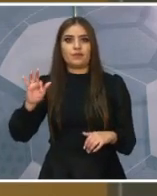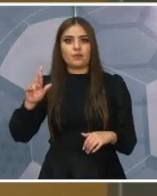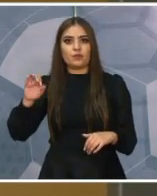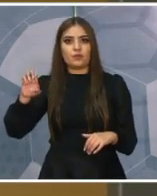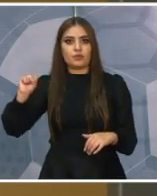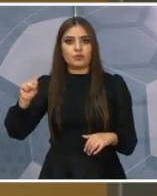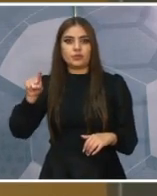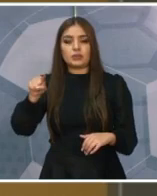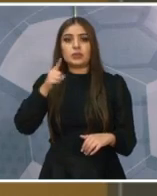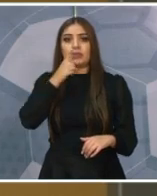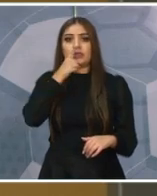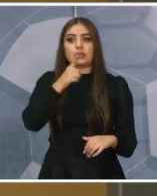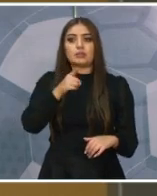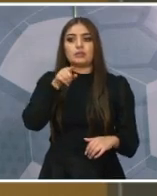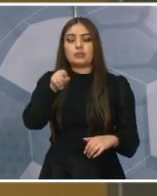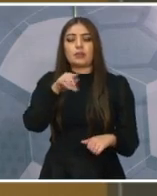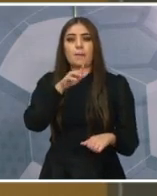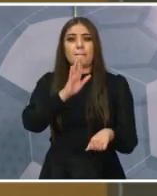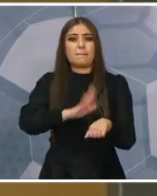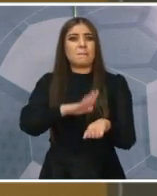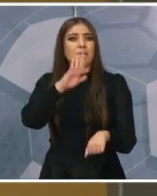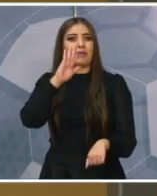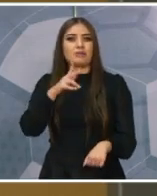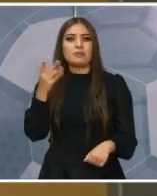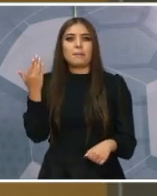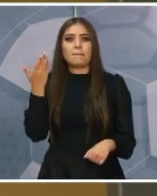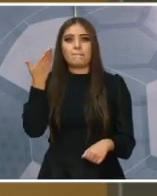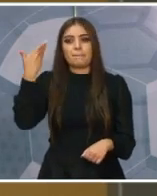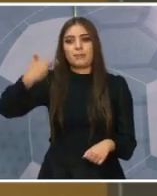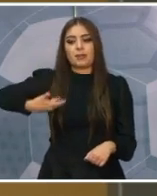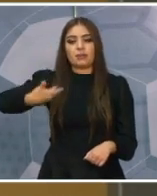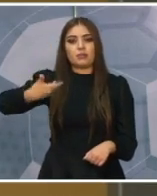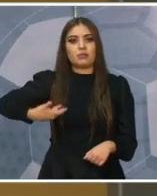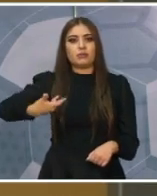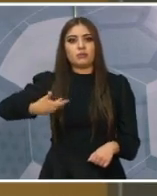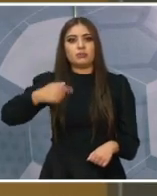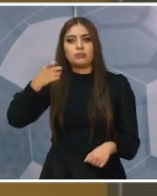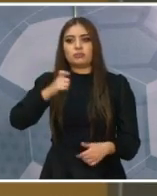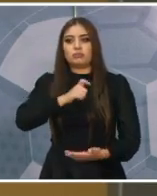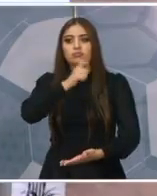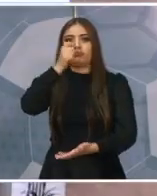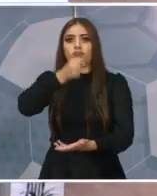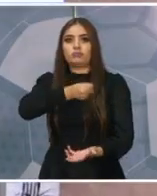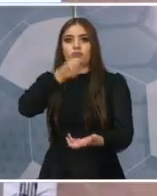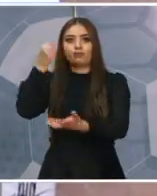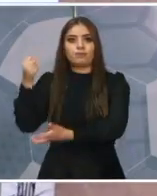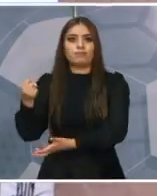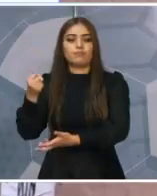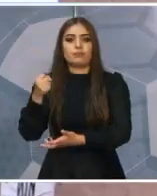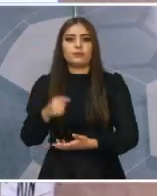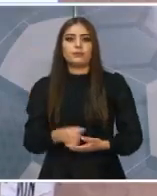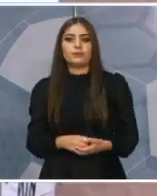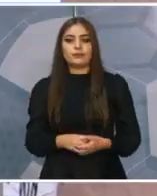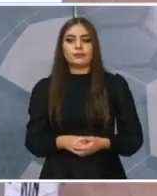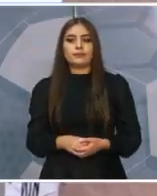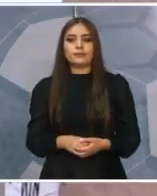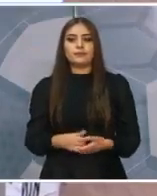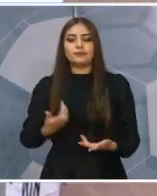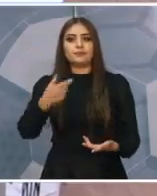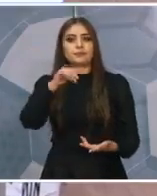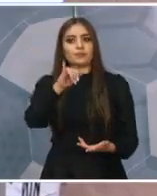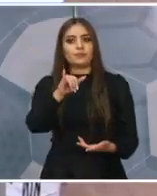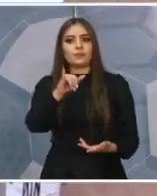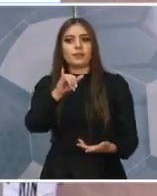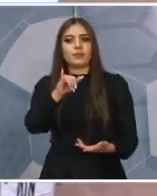más solicitadas es el retorno de los recursos para las zonas metropolitanas. Escuche. Pues una de las peticiones principales